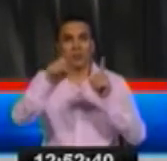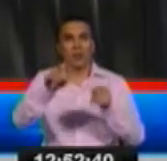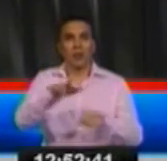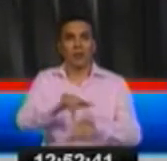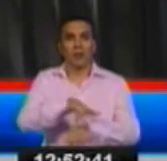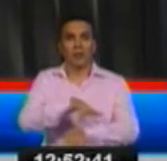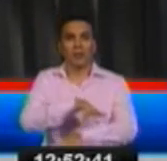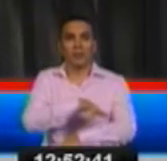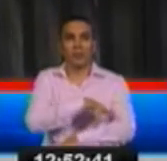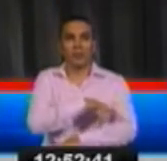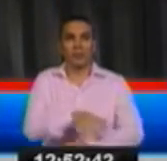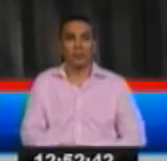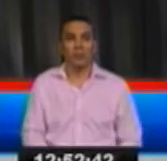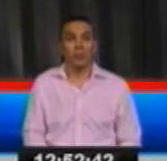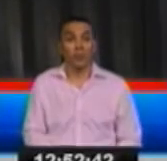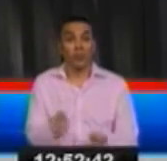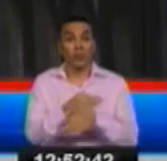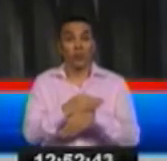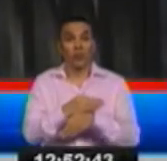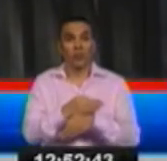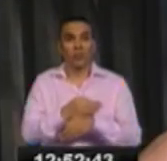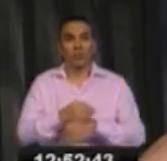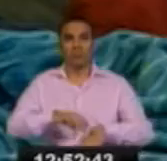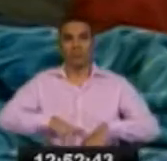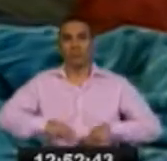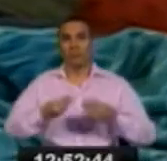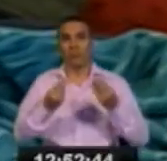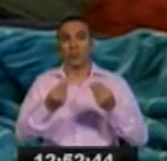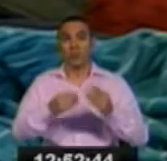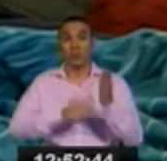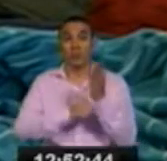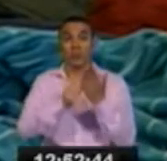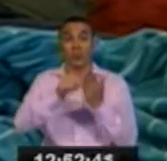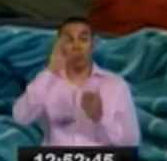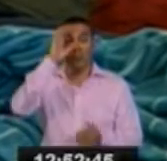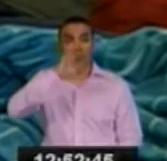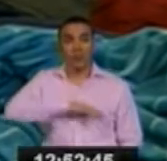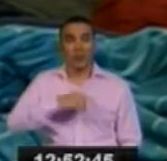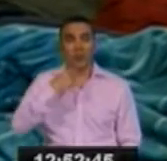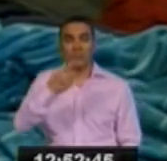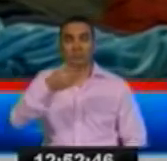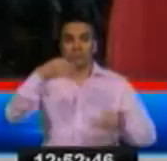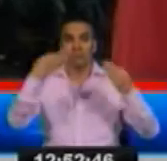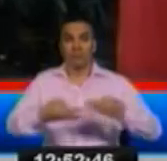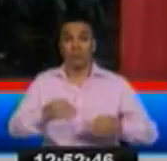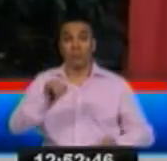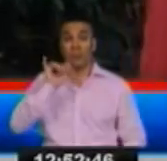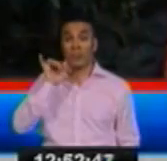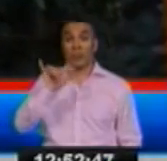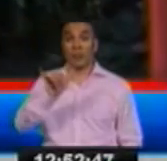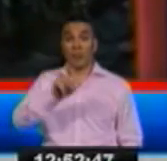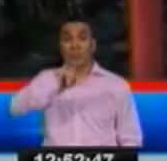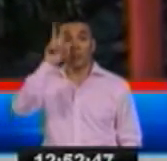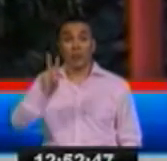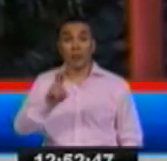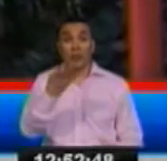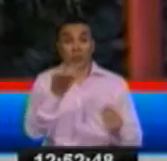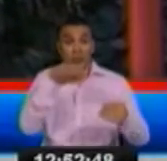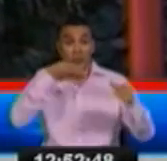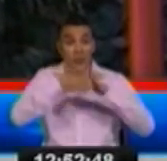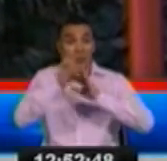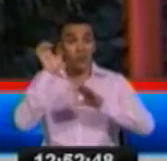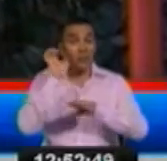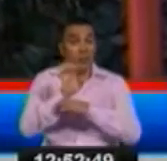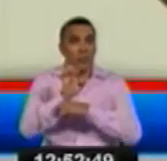lentos, los funcionarios son súper corruptos. El ministro del Interior, Mauro Toscanini, confirmó que desde el sábado los venezolanos que quieran ingresar